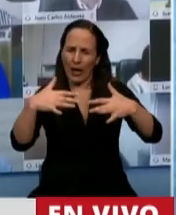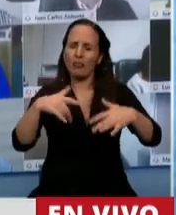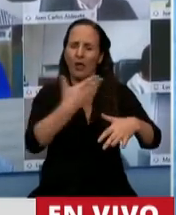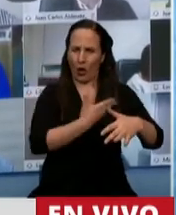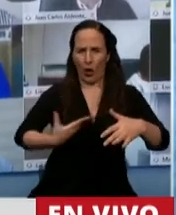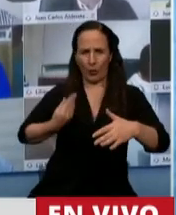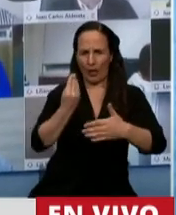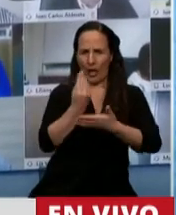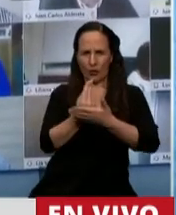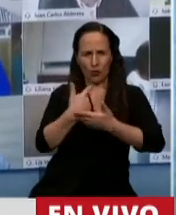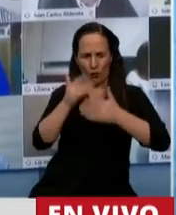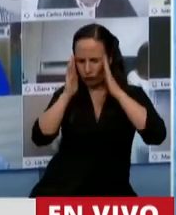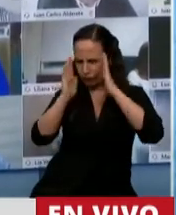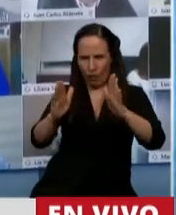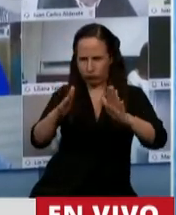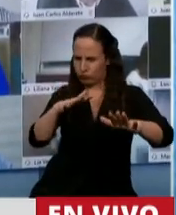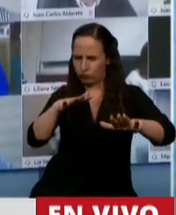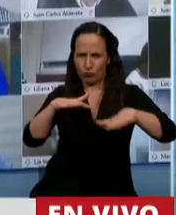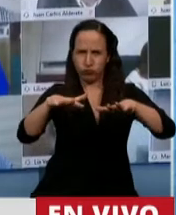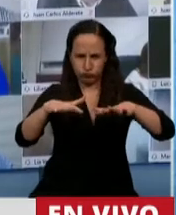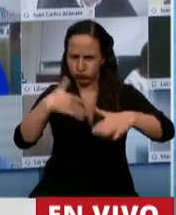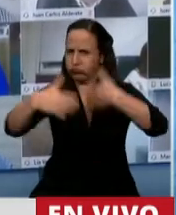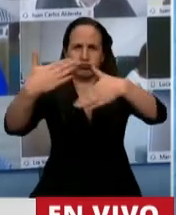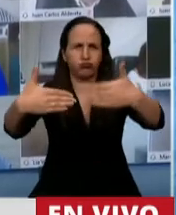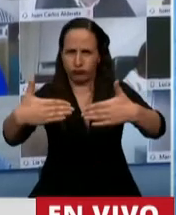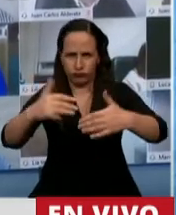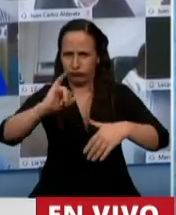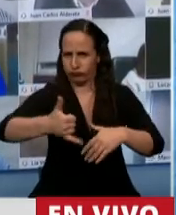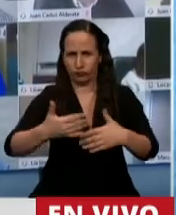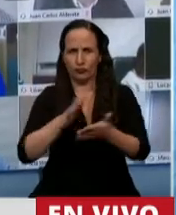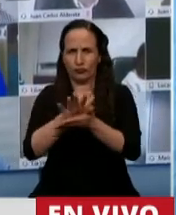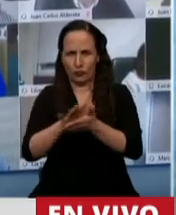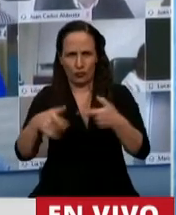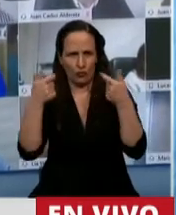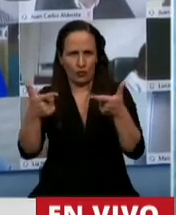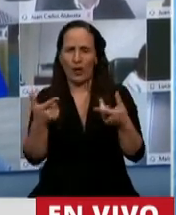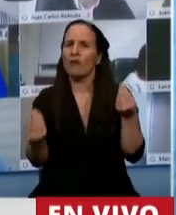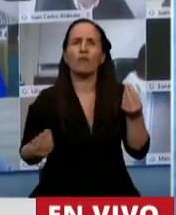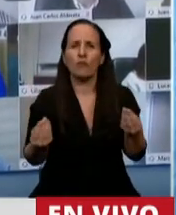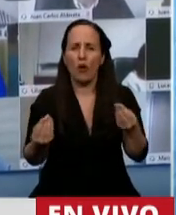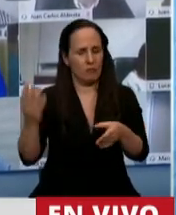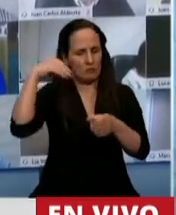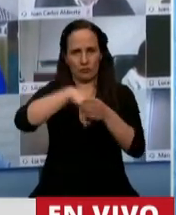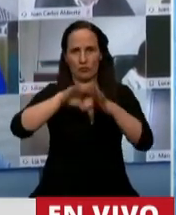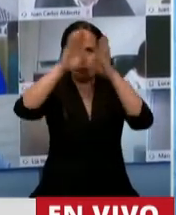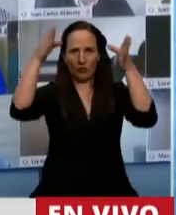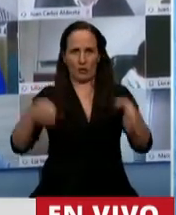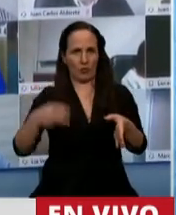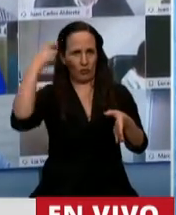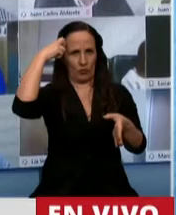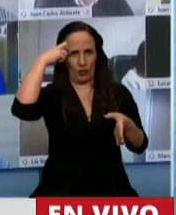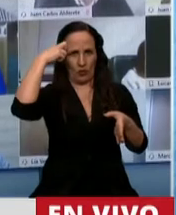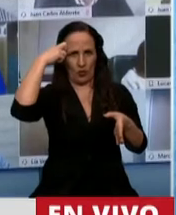gobierno fue dando respuestas a cada uno de esos problemas. Y lo hicimos desde este recinto, de manera remota.